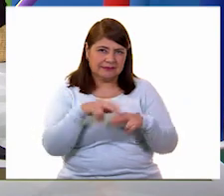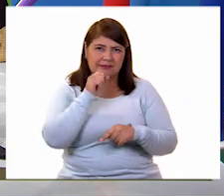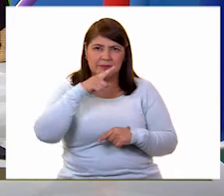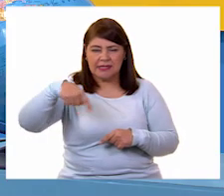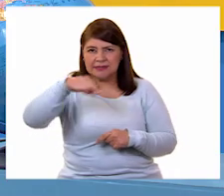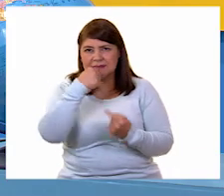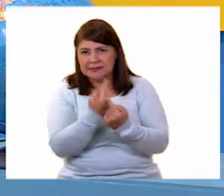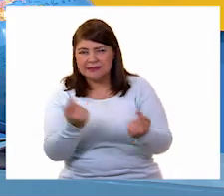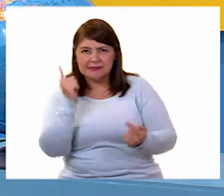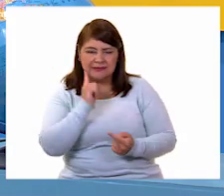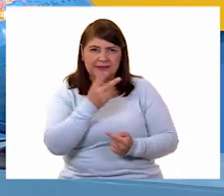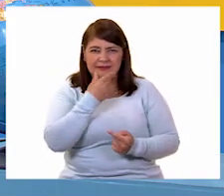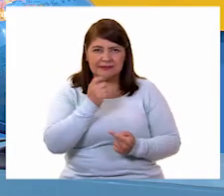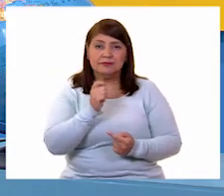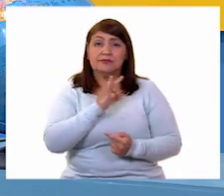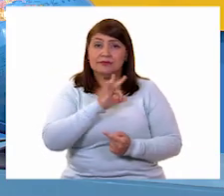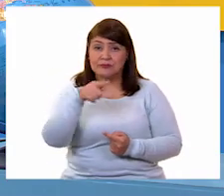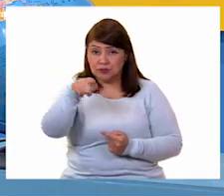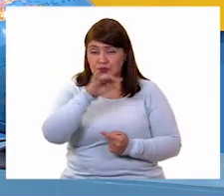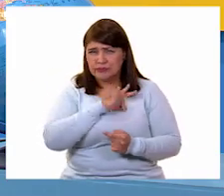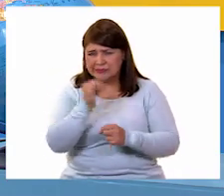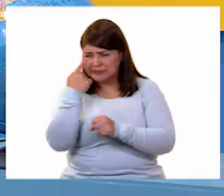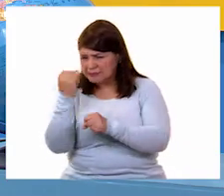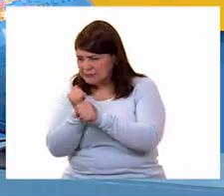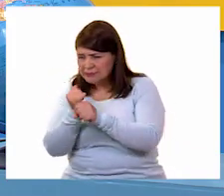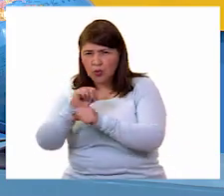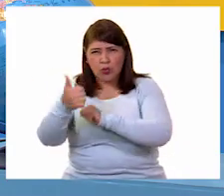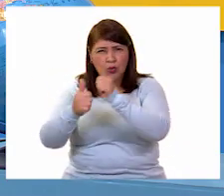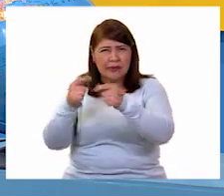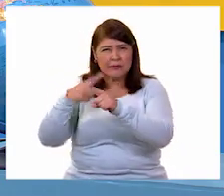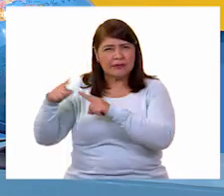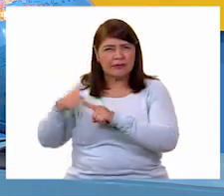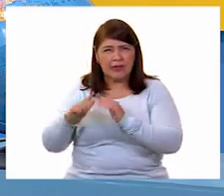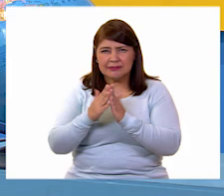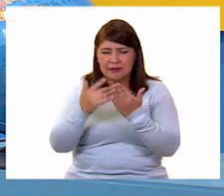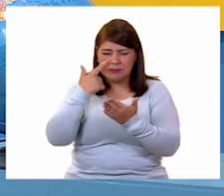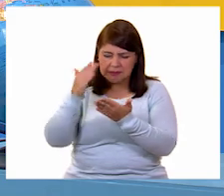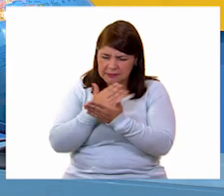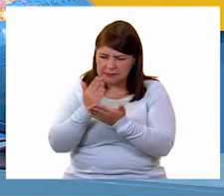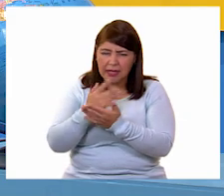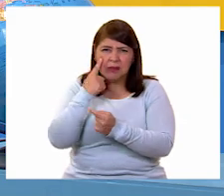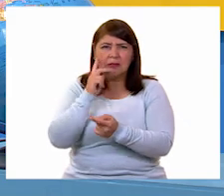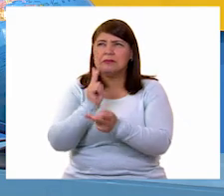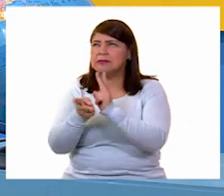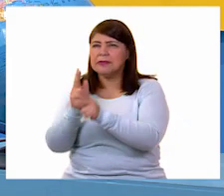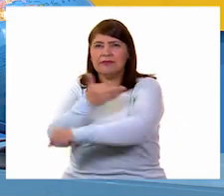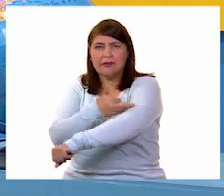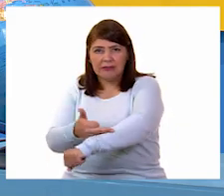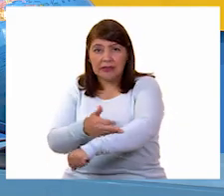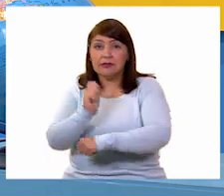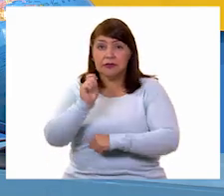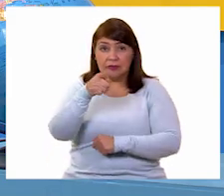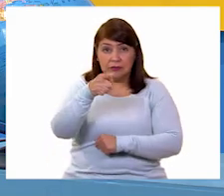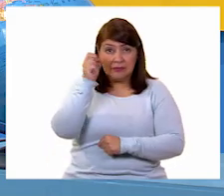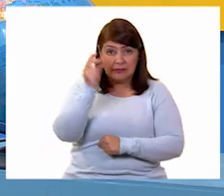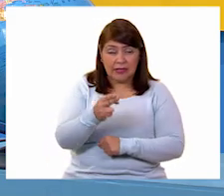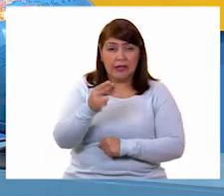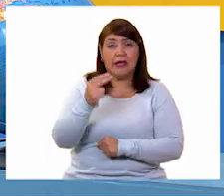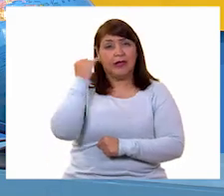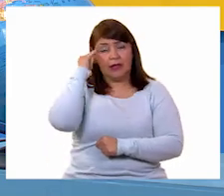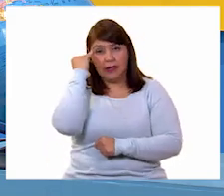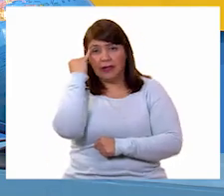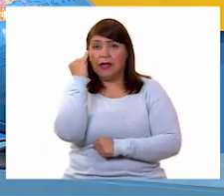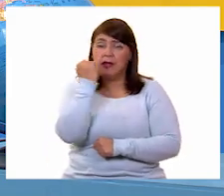niñas y niños. Si te es posible, consulta otros libros y comenta el tema de hoy con tu familia. Si tienes la fortuna de hablar una